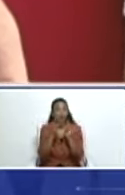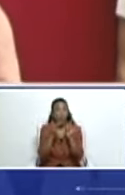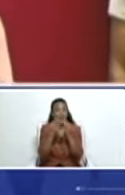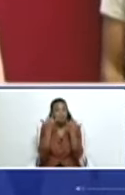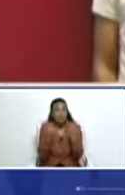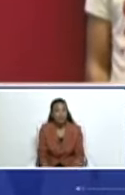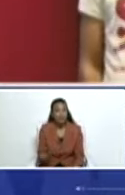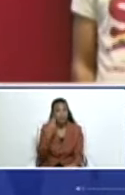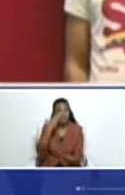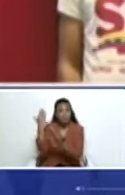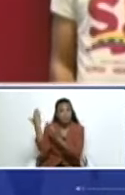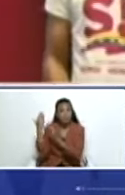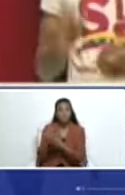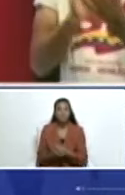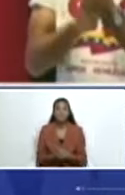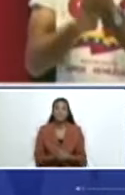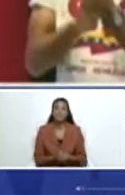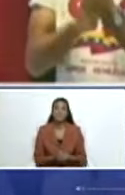Hernán!